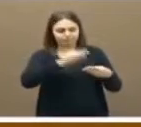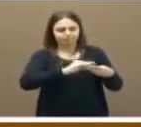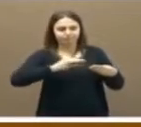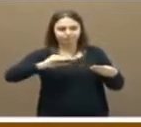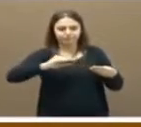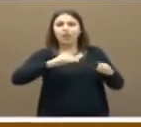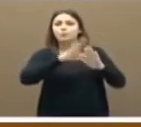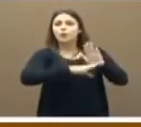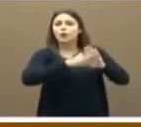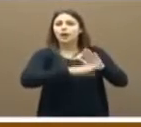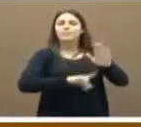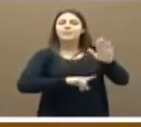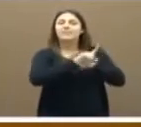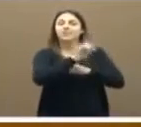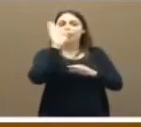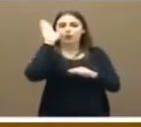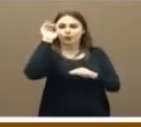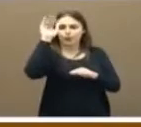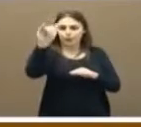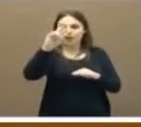en el Programa de Desarrollo Rural